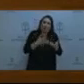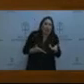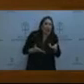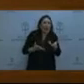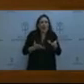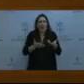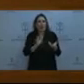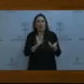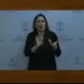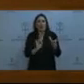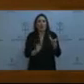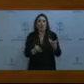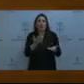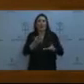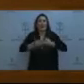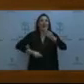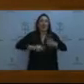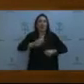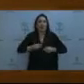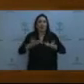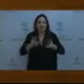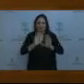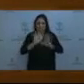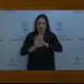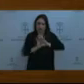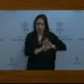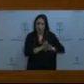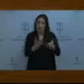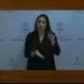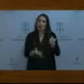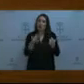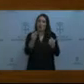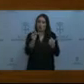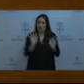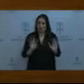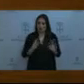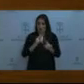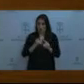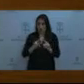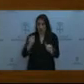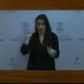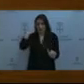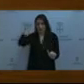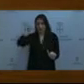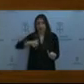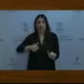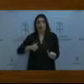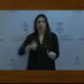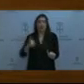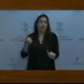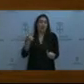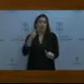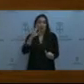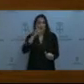juzgar la ejecución de las mismas. Una valoración positiva de estas políticas a lo largo de este último cuarto de siglo